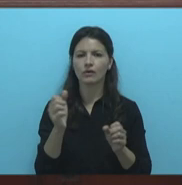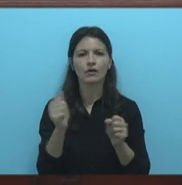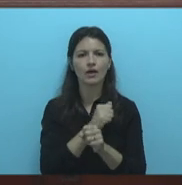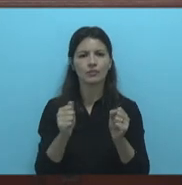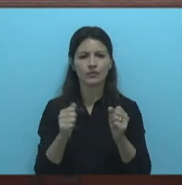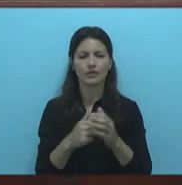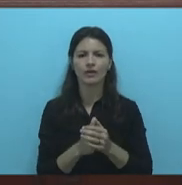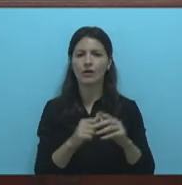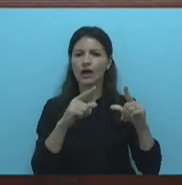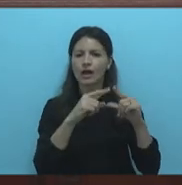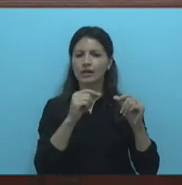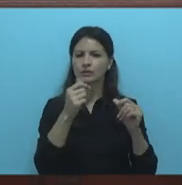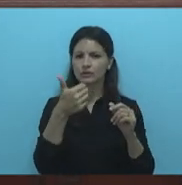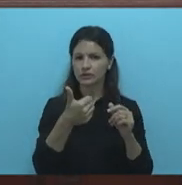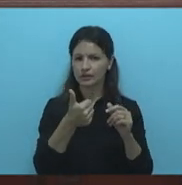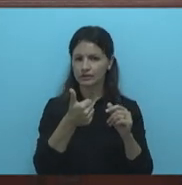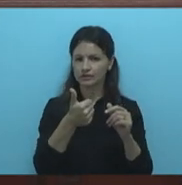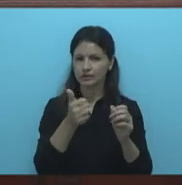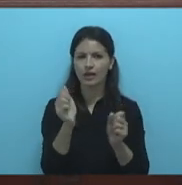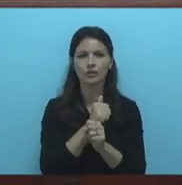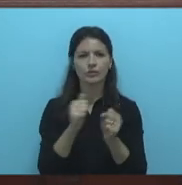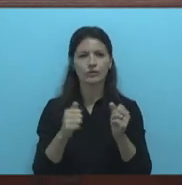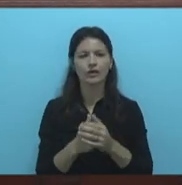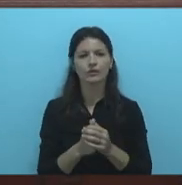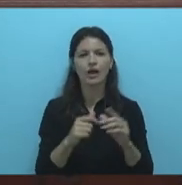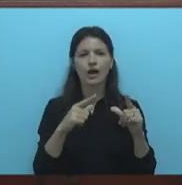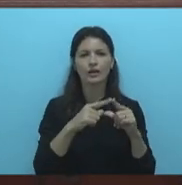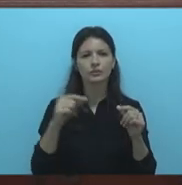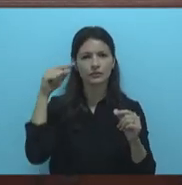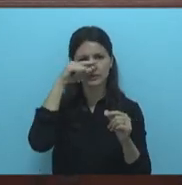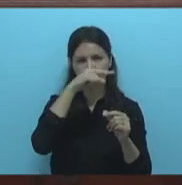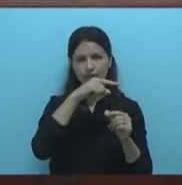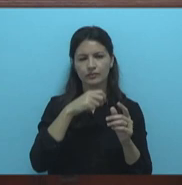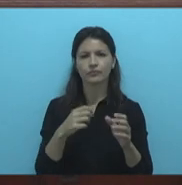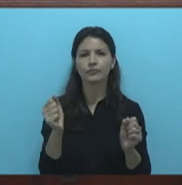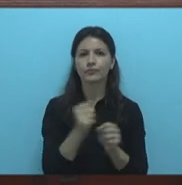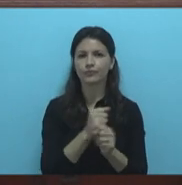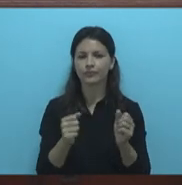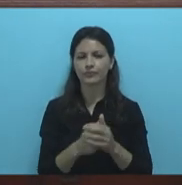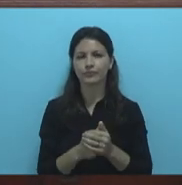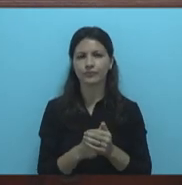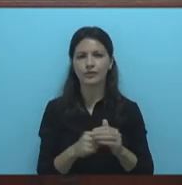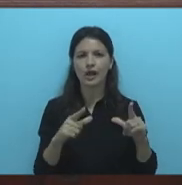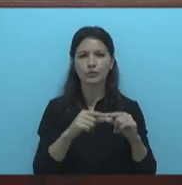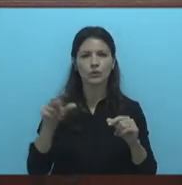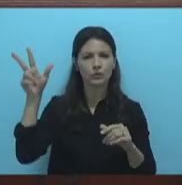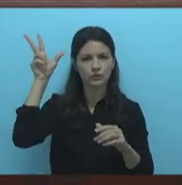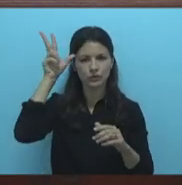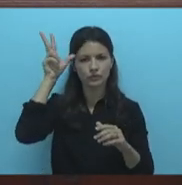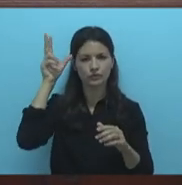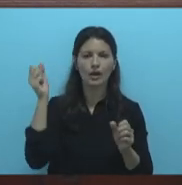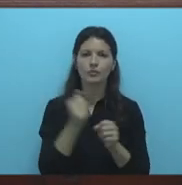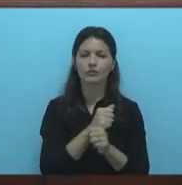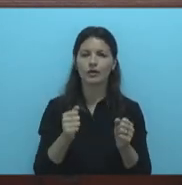5, aprobado. Artículo 6, aprobado. Artículo 7, aprobado. Artículo